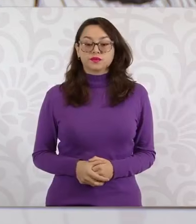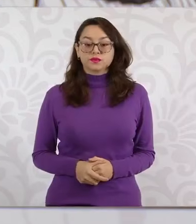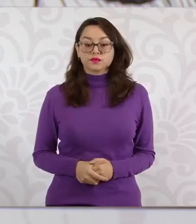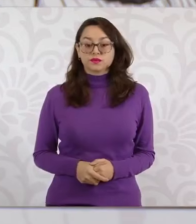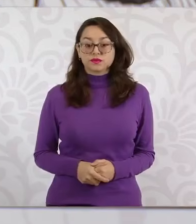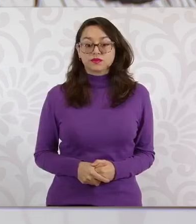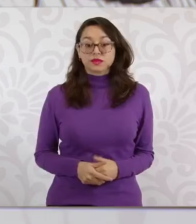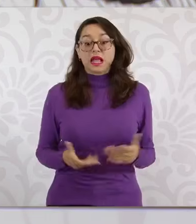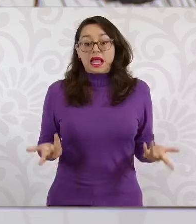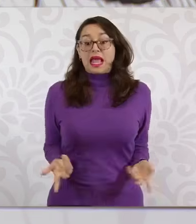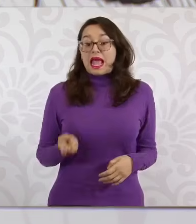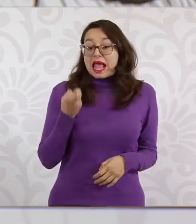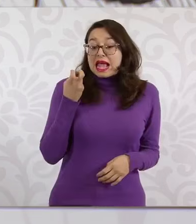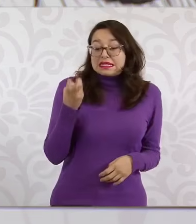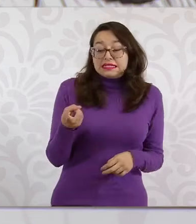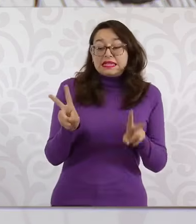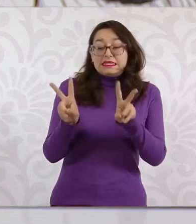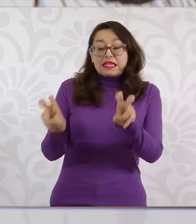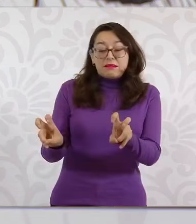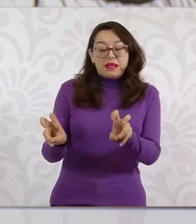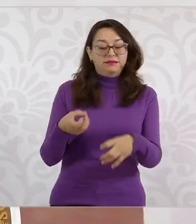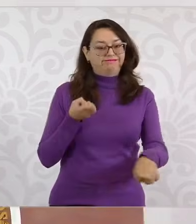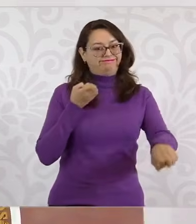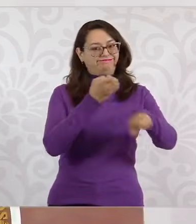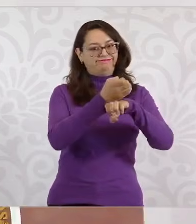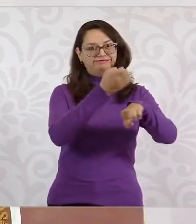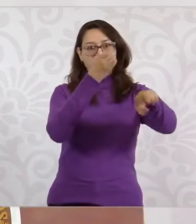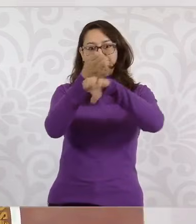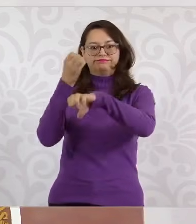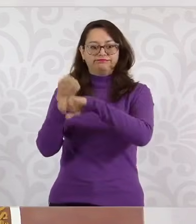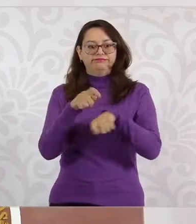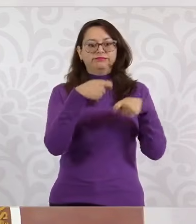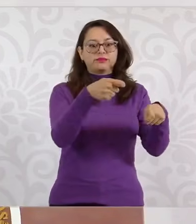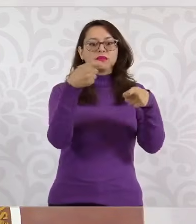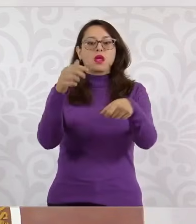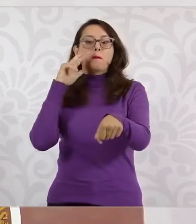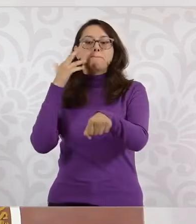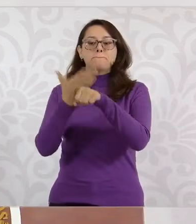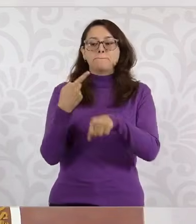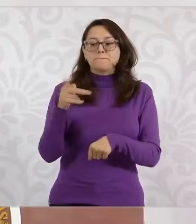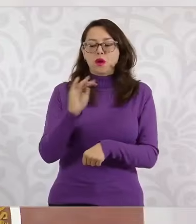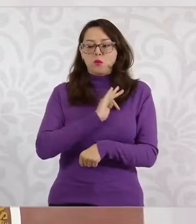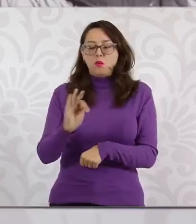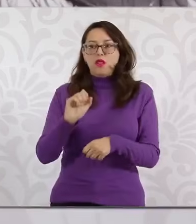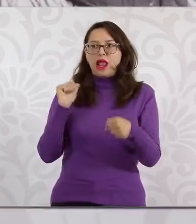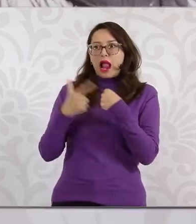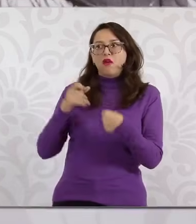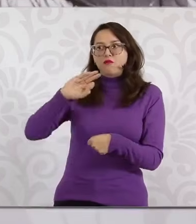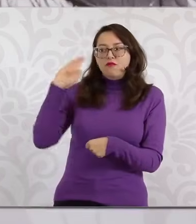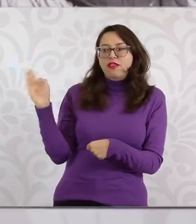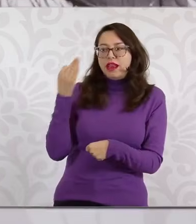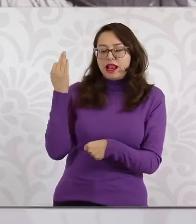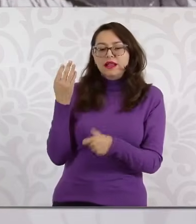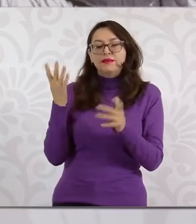Son temas estatales, pero habría que ver si puede haber algo federal. ¿Podría Porque la presidencia hacer algo más allá de